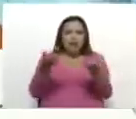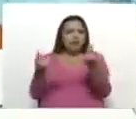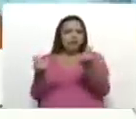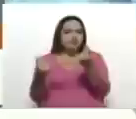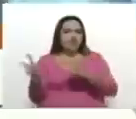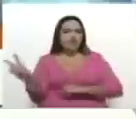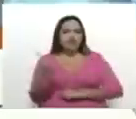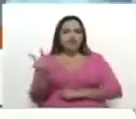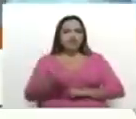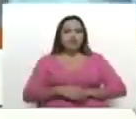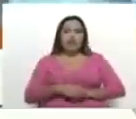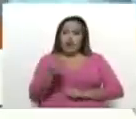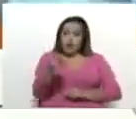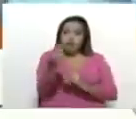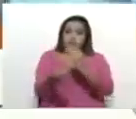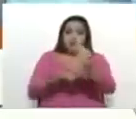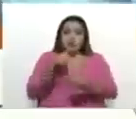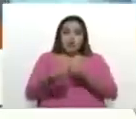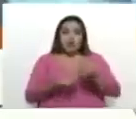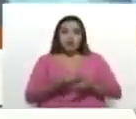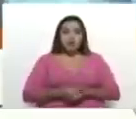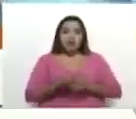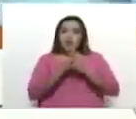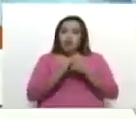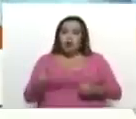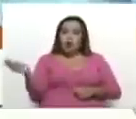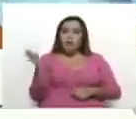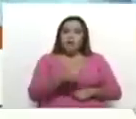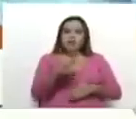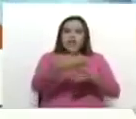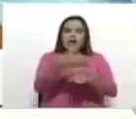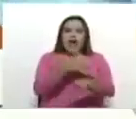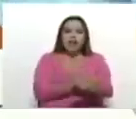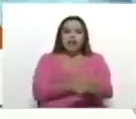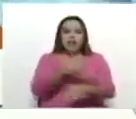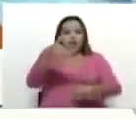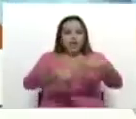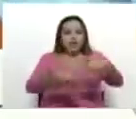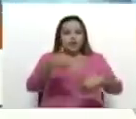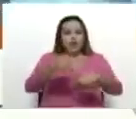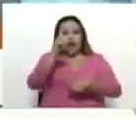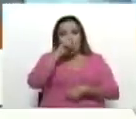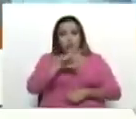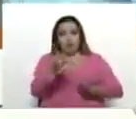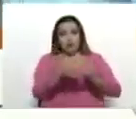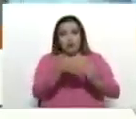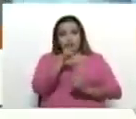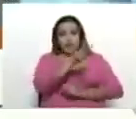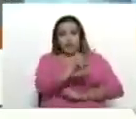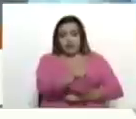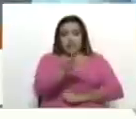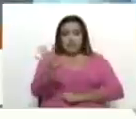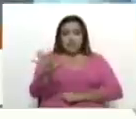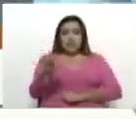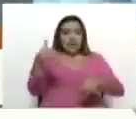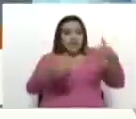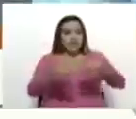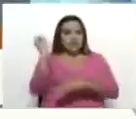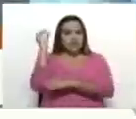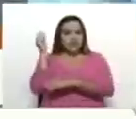y de la economía venezolana eso lo hicieron en todos los meses previo a las elecciones del año 2015 las elecciones parlamentarias